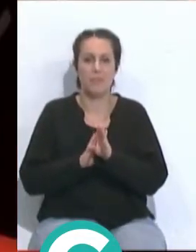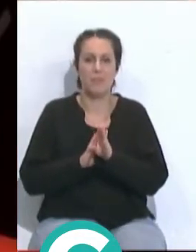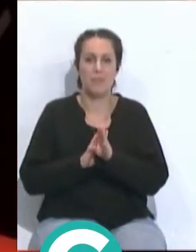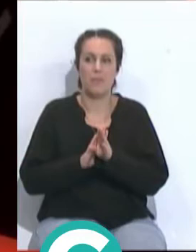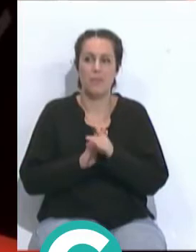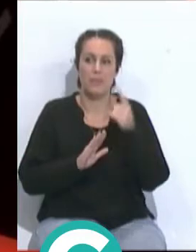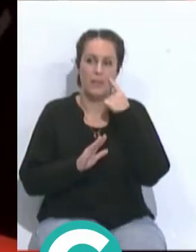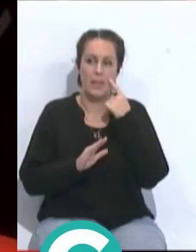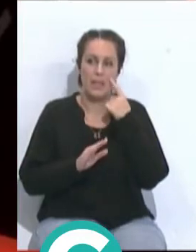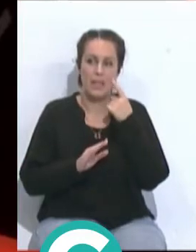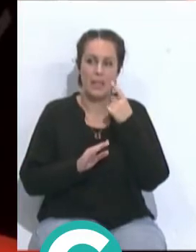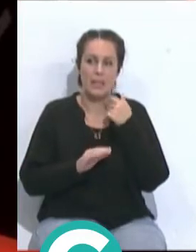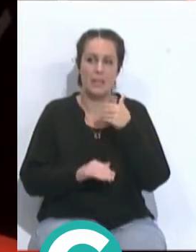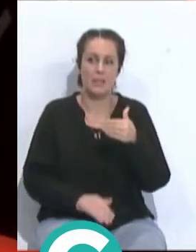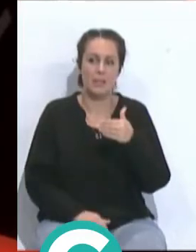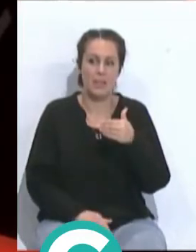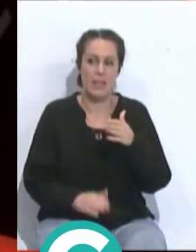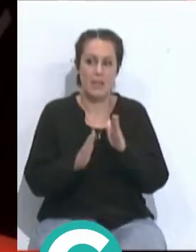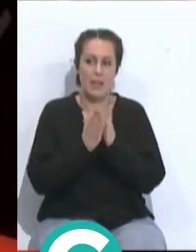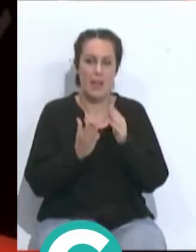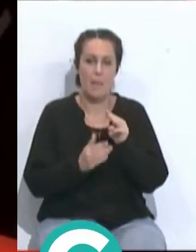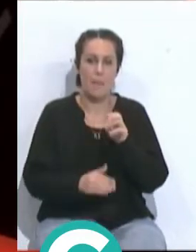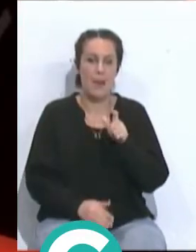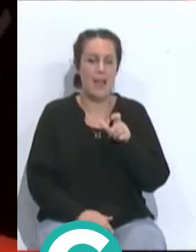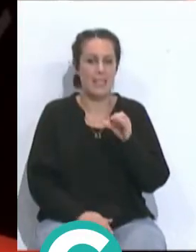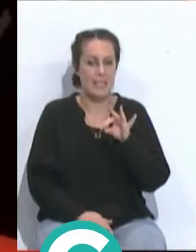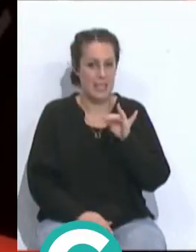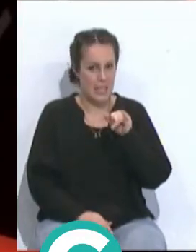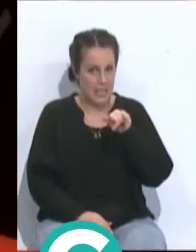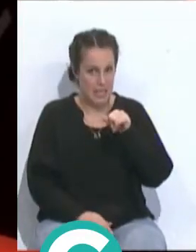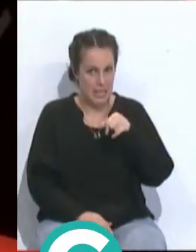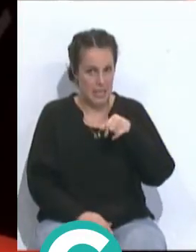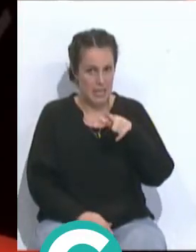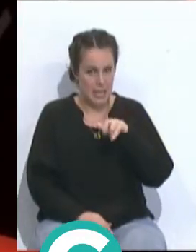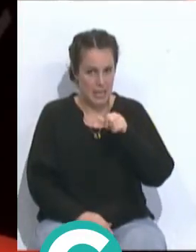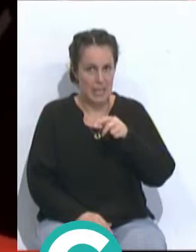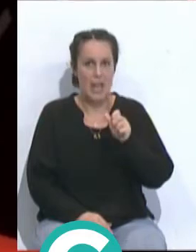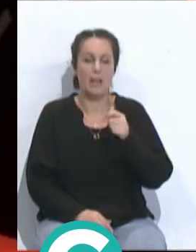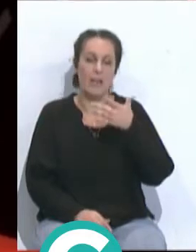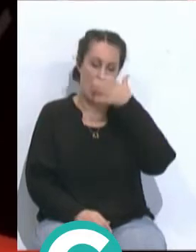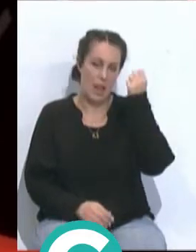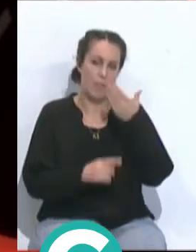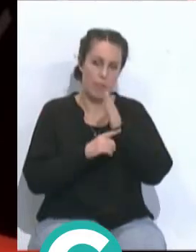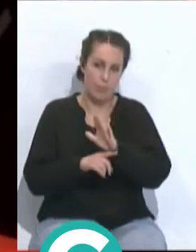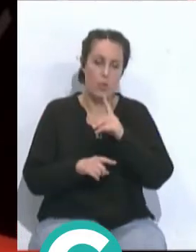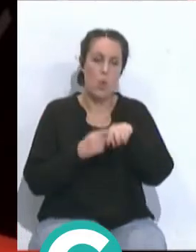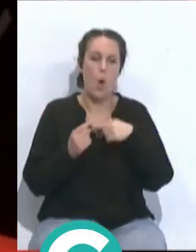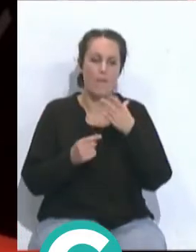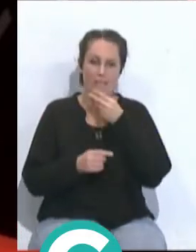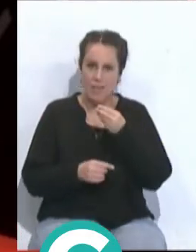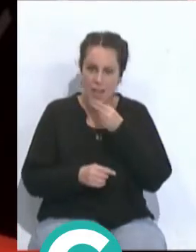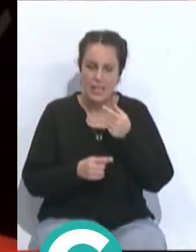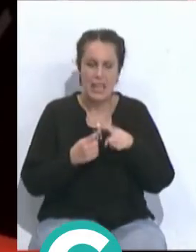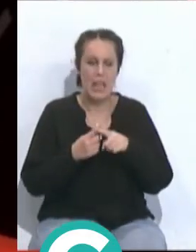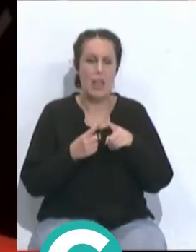¿Cuál tienes a la vista? En la librería Plastilina. Ajá. Vamos a hacer una en abril. Ajá. Luego tengo pendiente en Barbate,